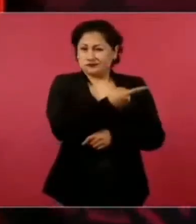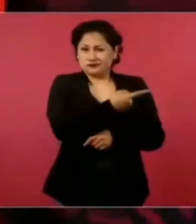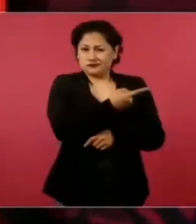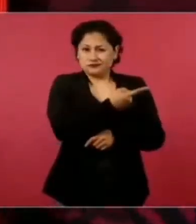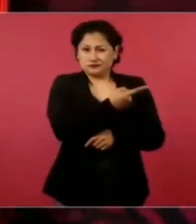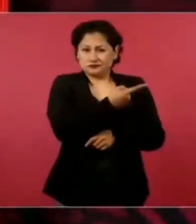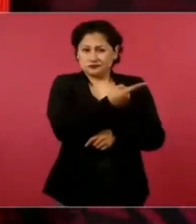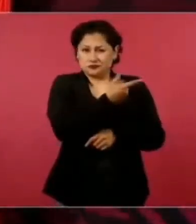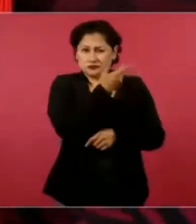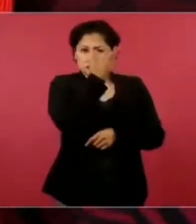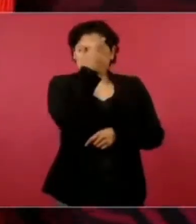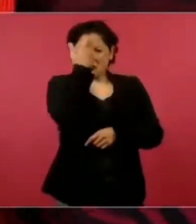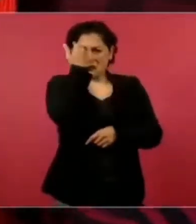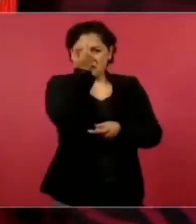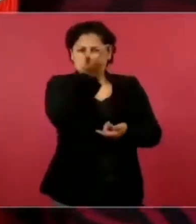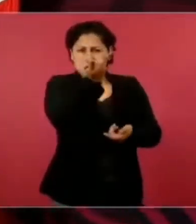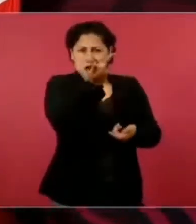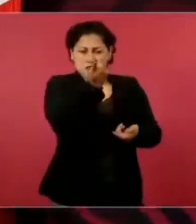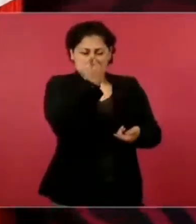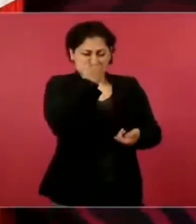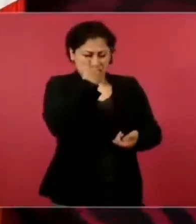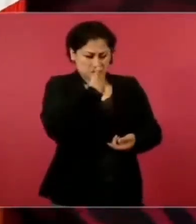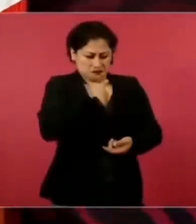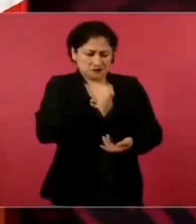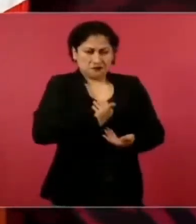uno tiene principios, tiene ideales.